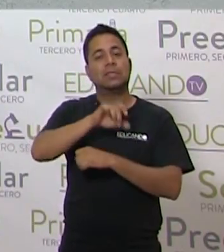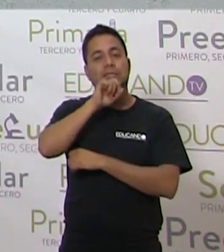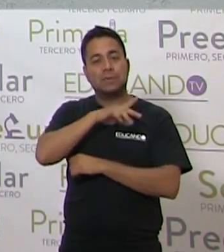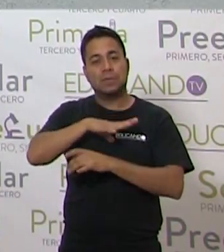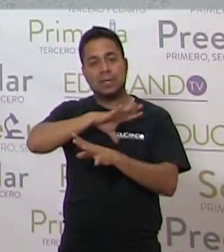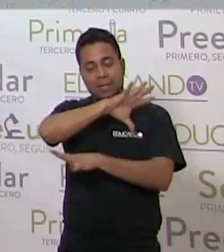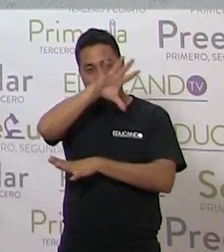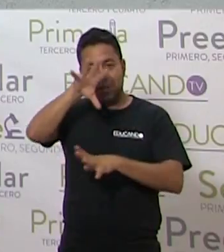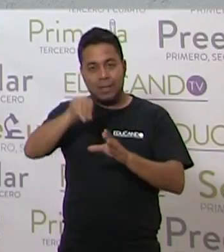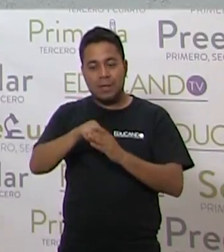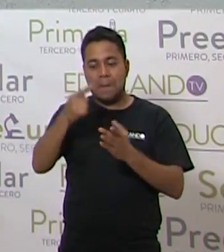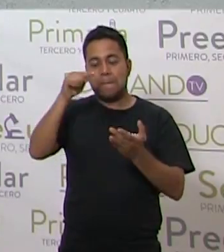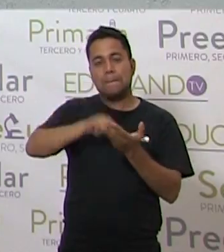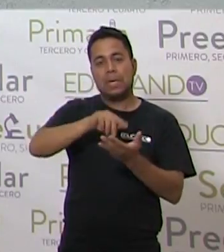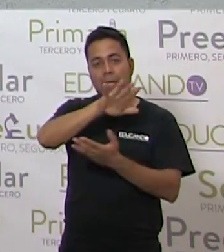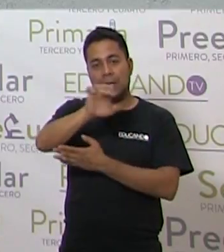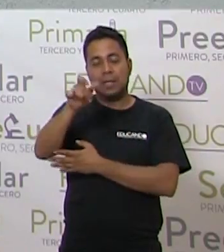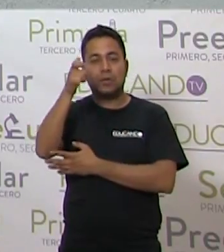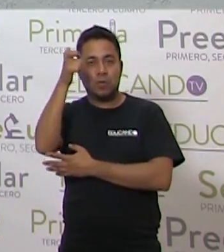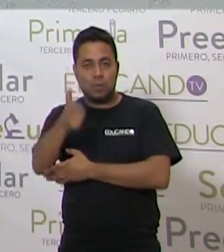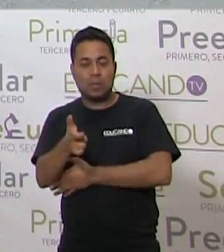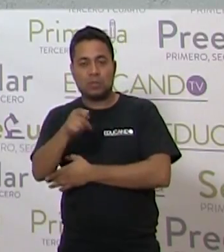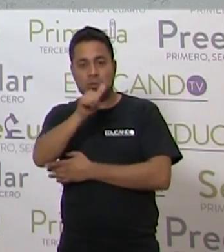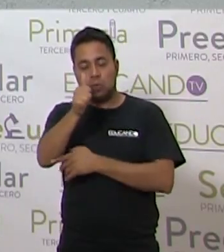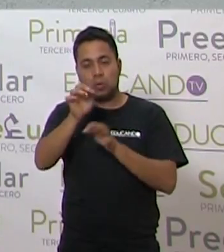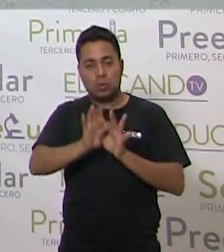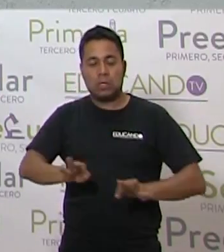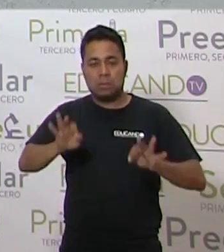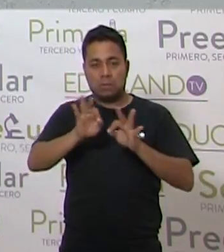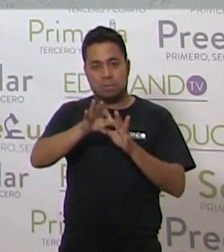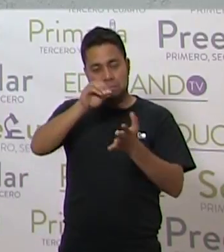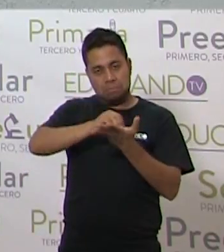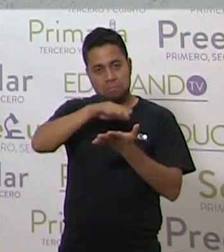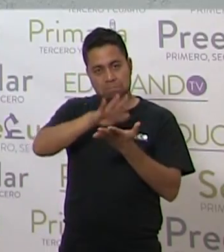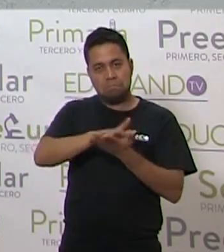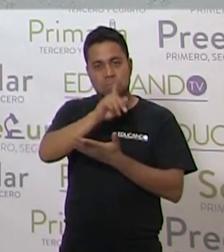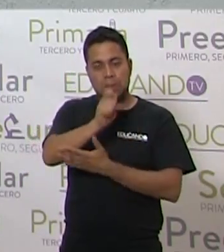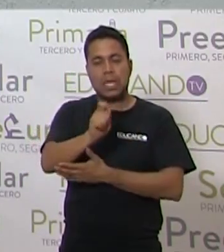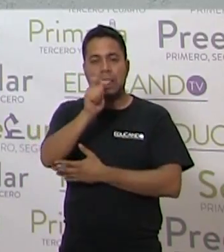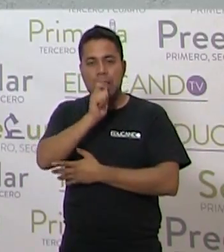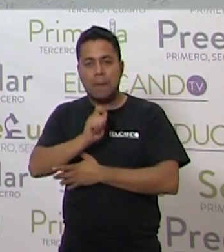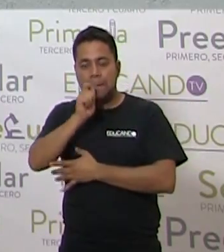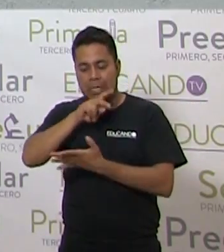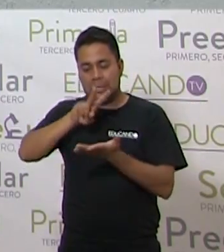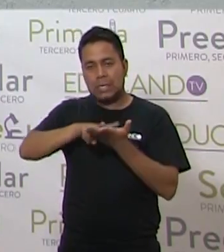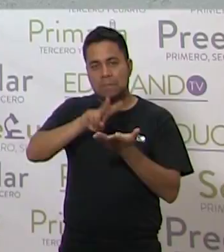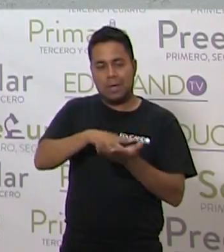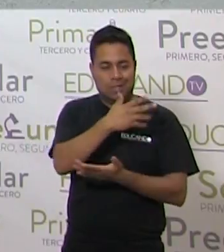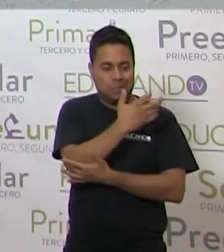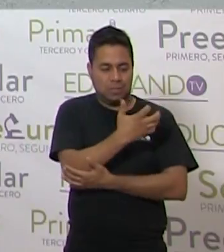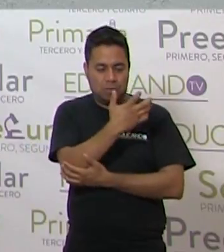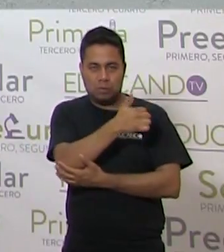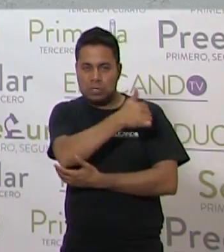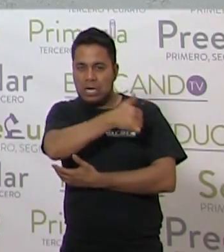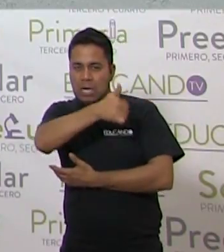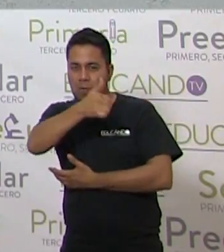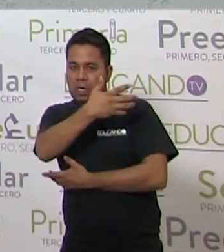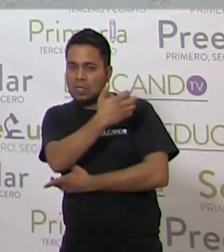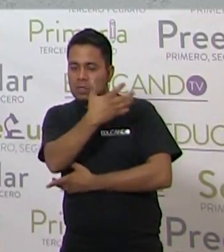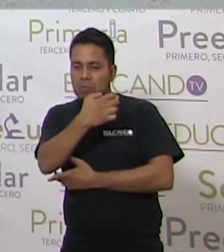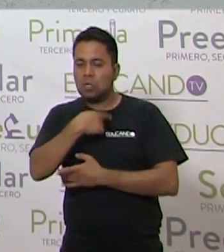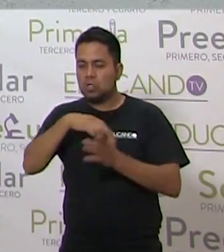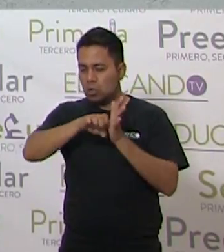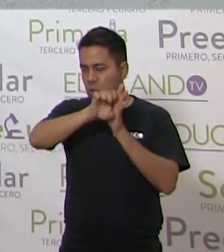total vendido que es de 15500 pesos y otro dato importantísimo que las paletas cuestan 5 pesos voy a poner un ejemplo